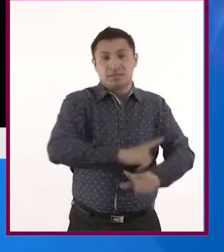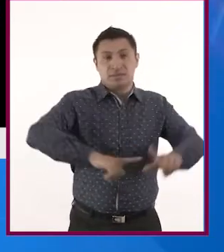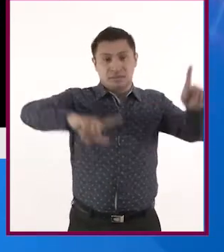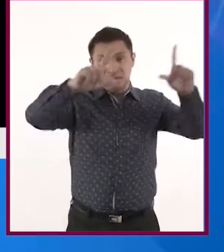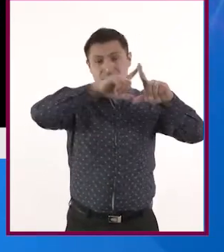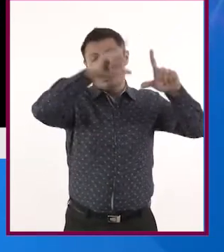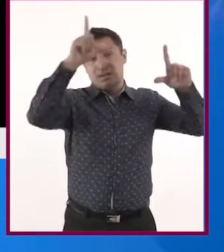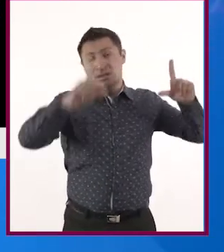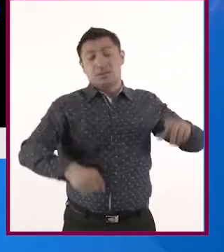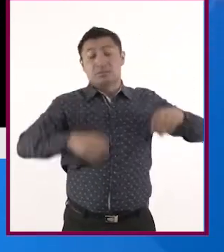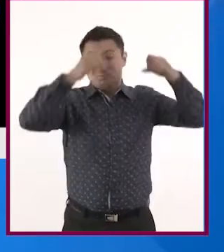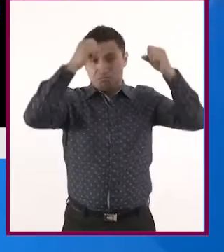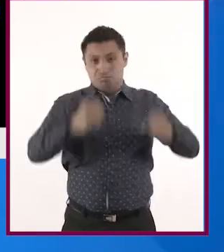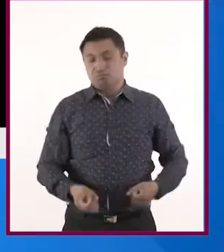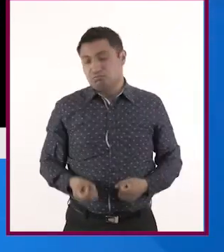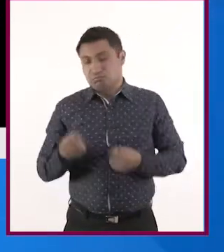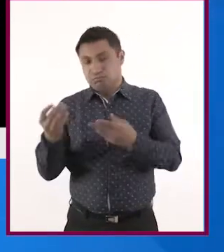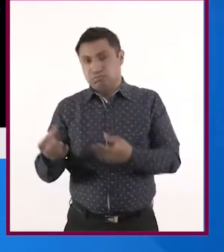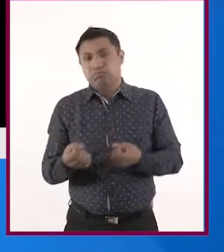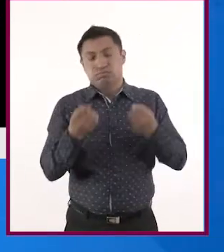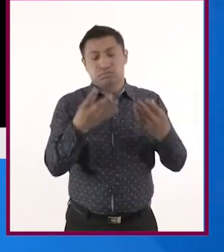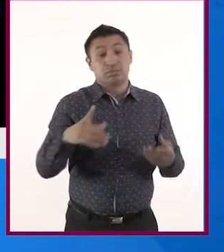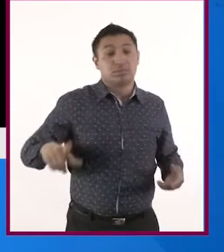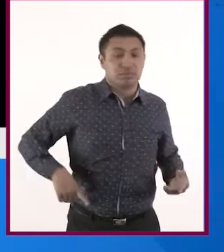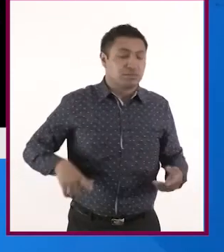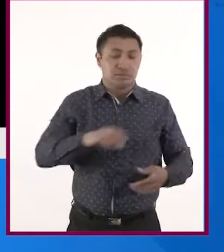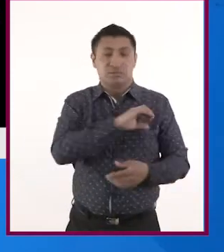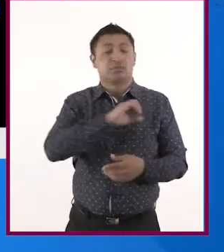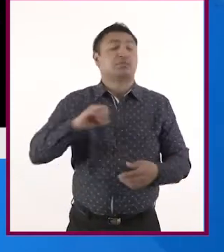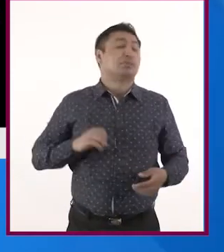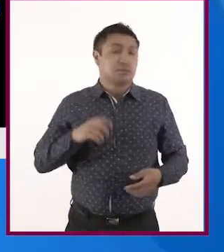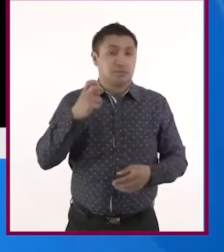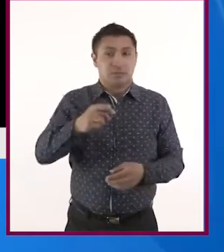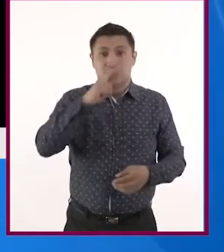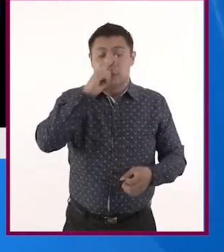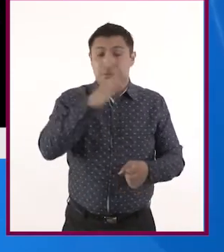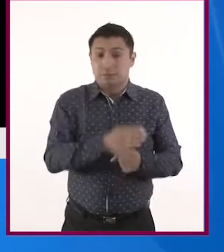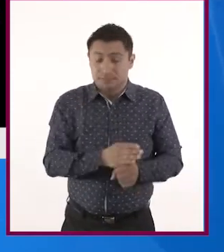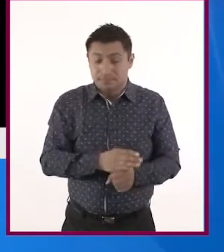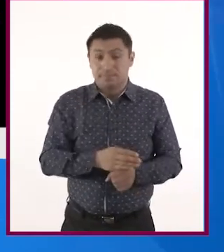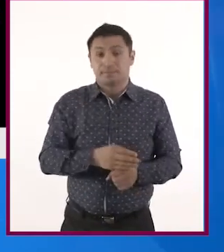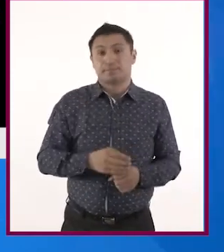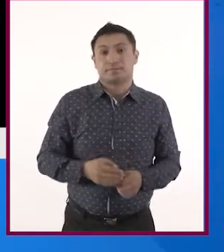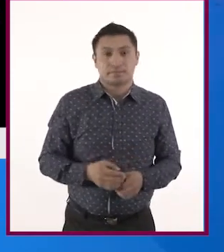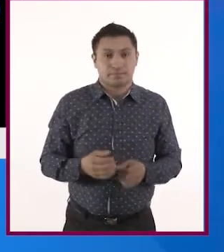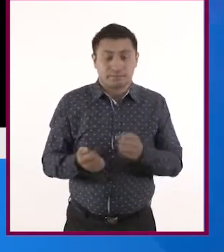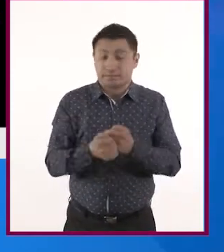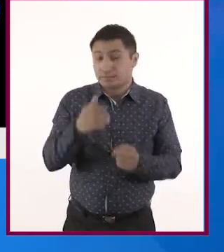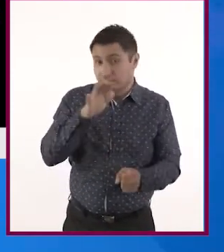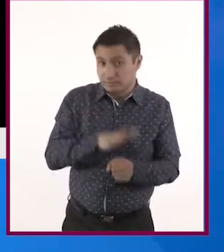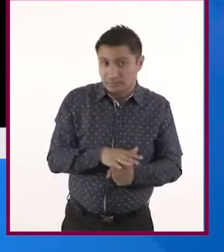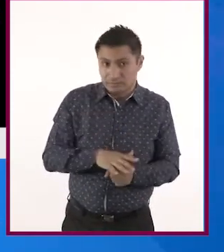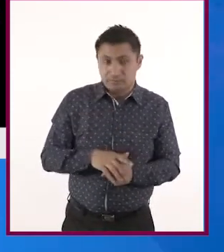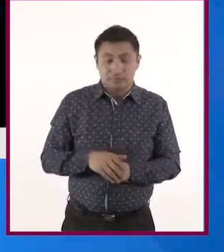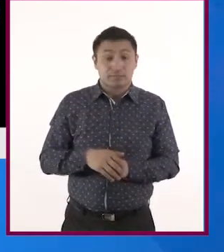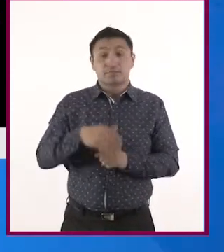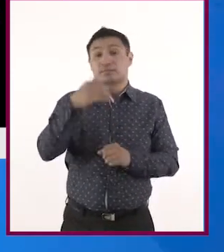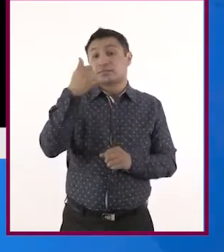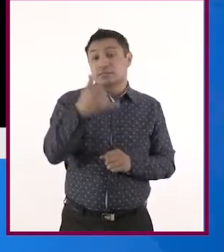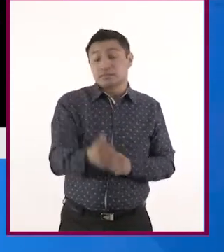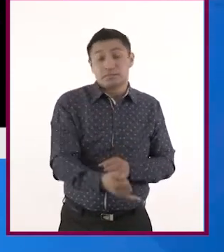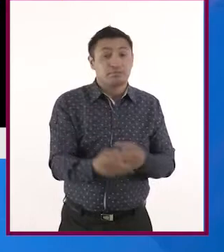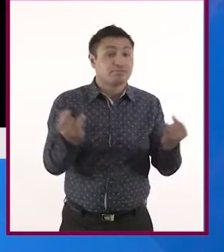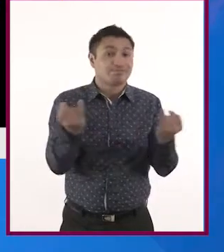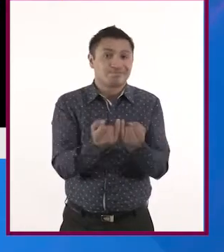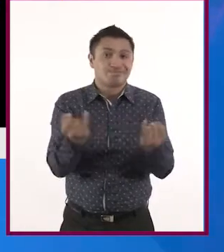de asegurar su abastecimiento a través del Estado, que es una obligación y una responsabilidad de la institución de administración y gobierno territorial, pero